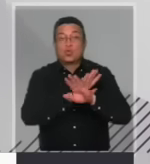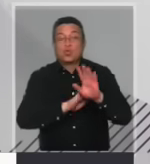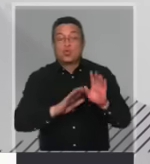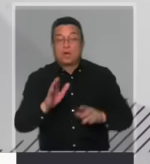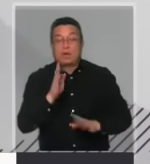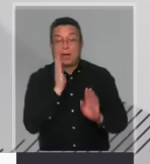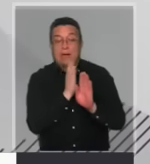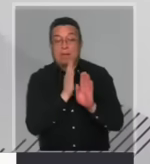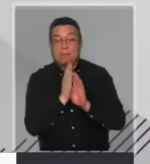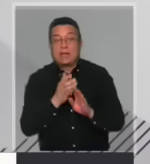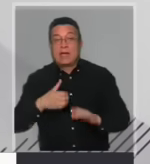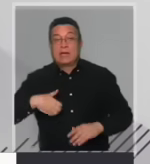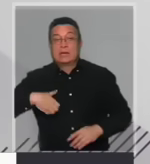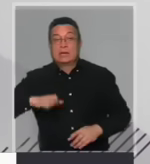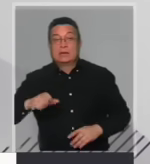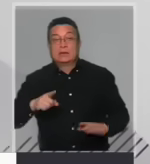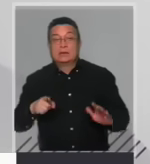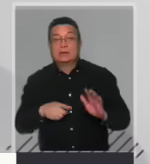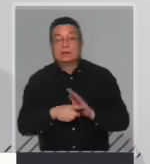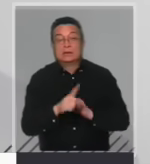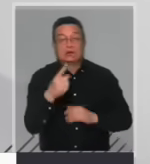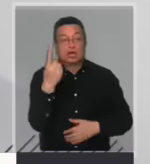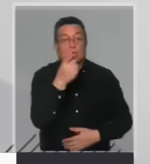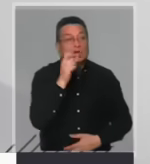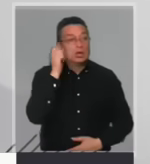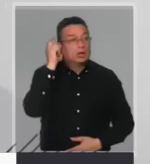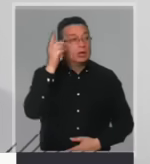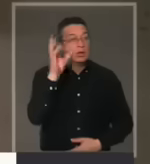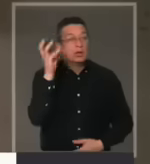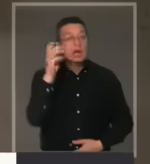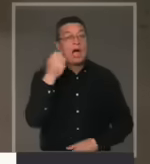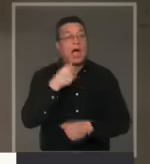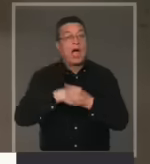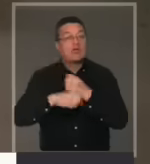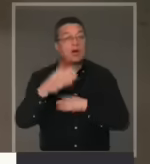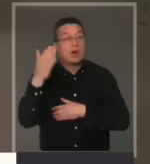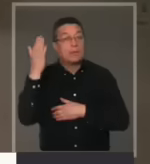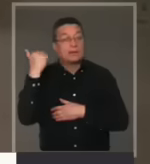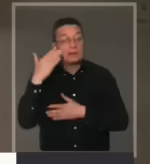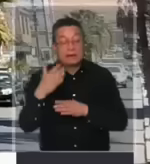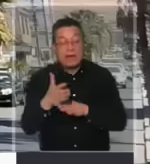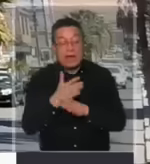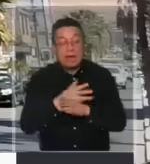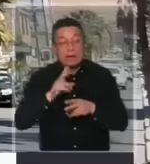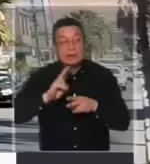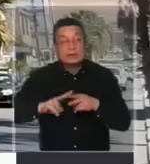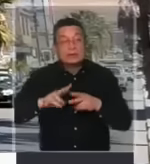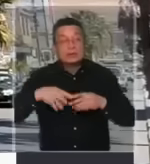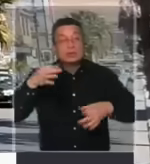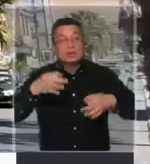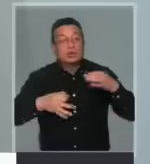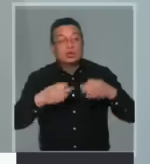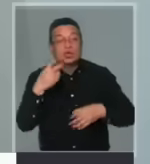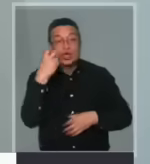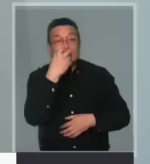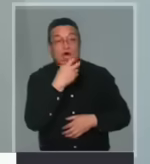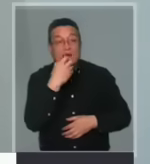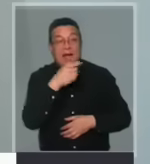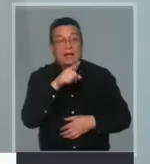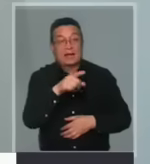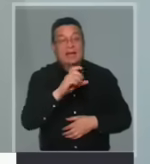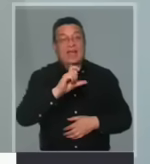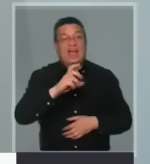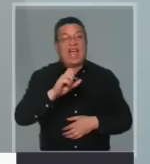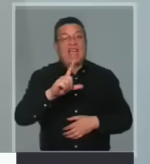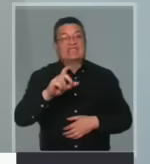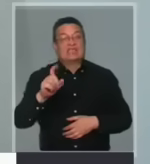oficial. Por eso es que nadie comprendió cuando el año pasado, en la antesala de la preparación del juicio oral contra el clan de los Gallegos,